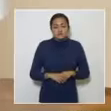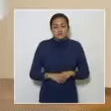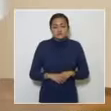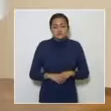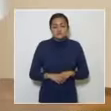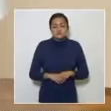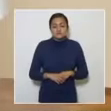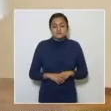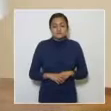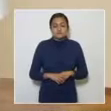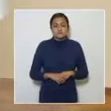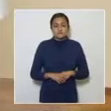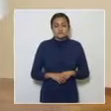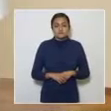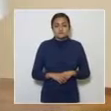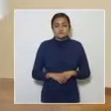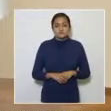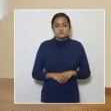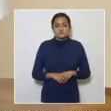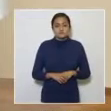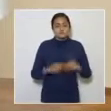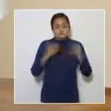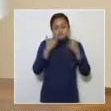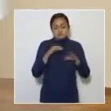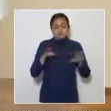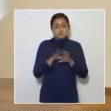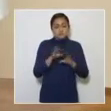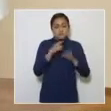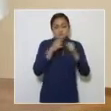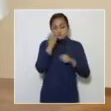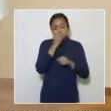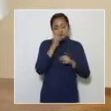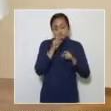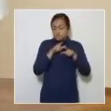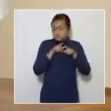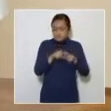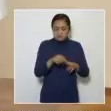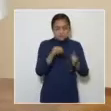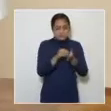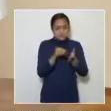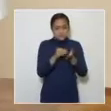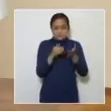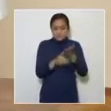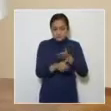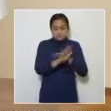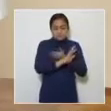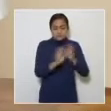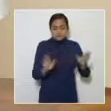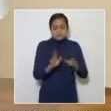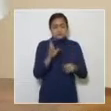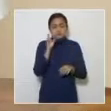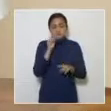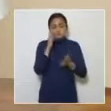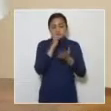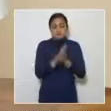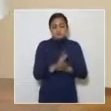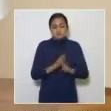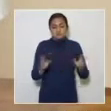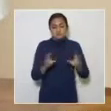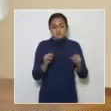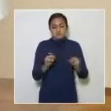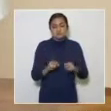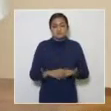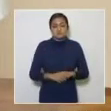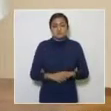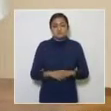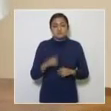familiar. No va a retrasar el regreso a clases de ninguna manera, no lo va a pasar, no va a ser